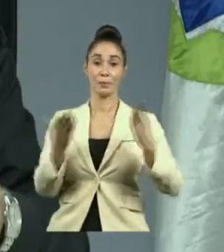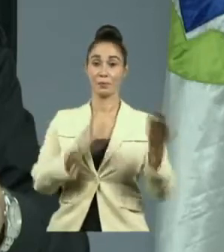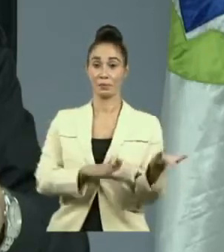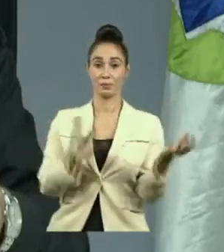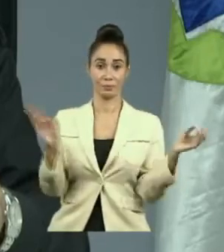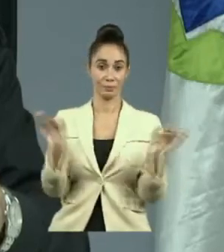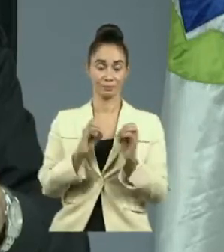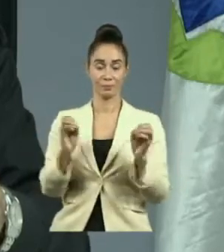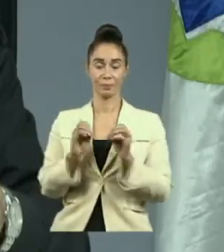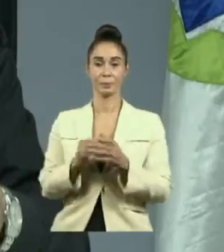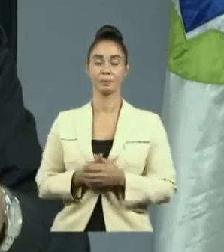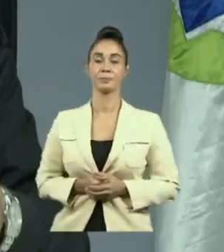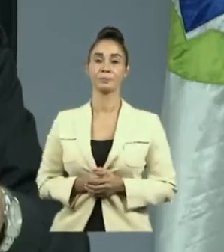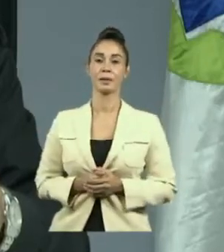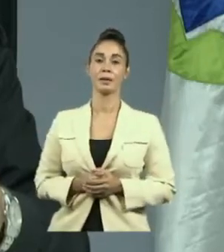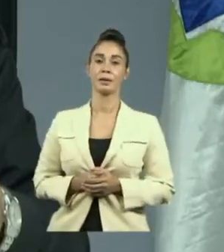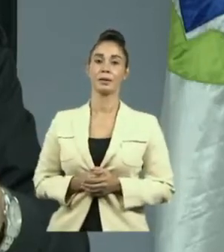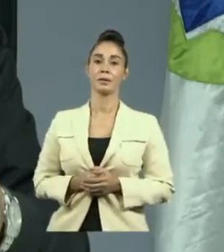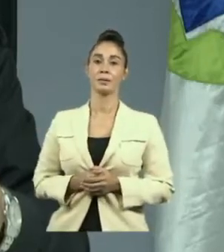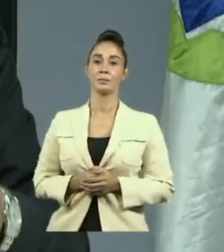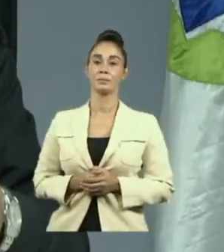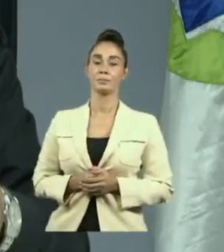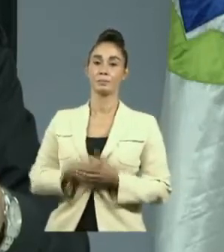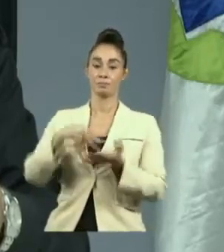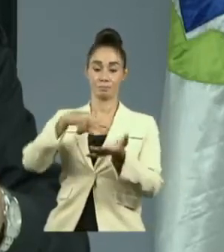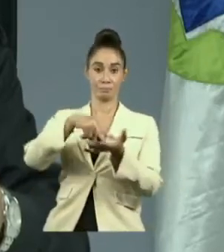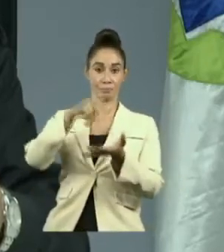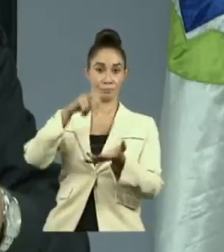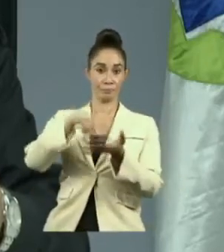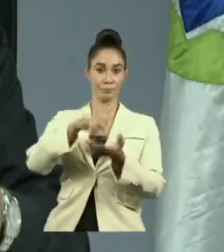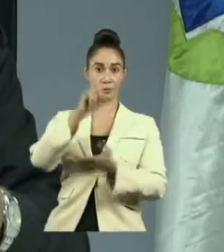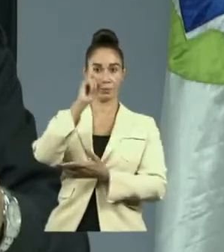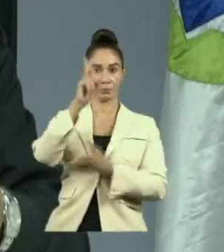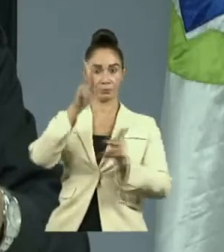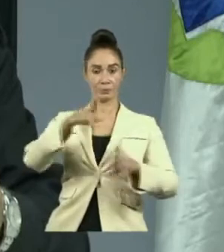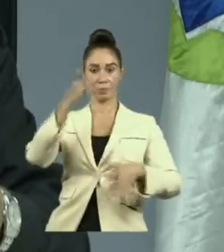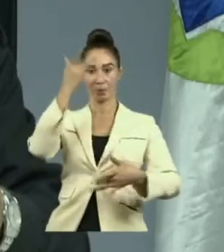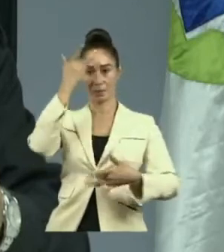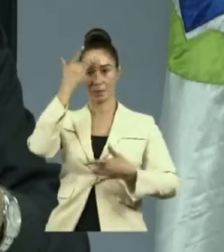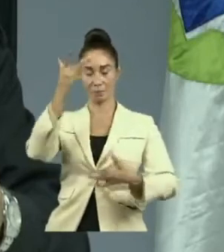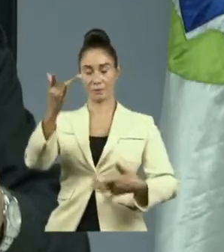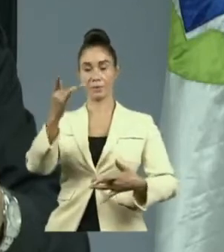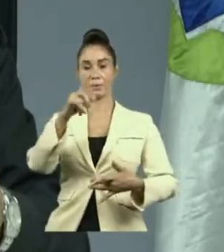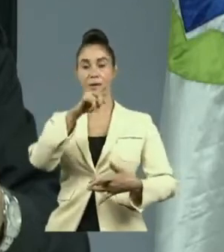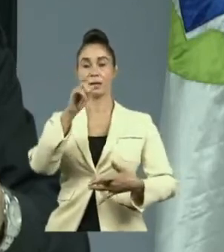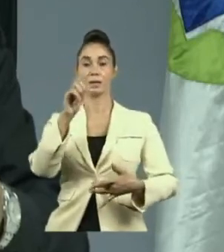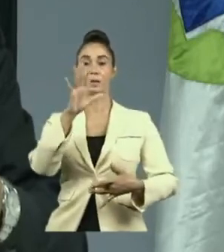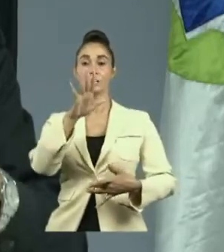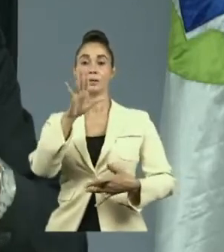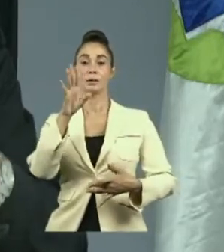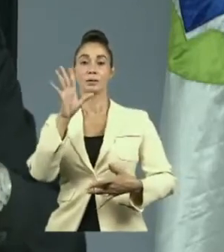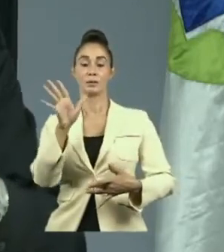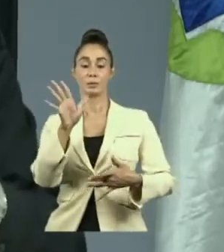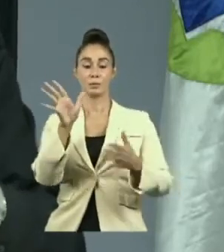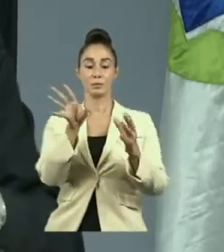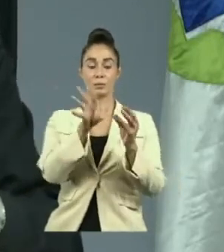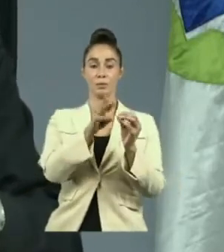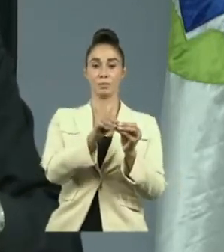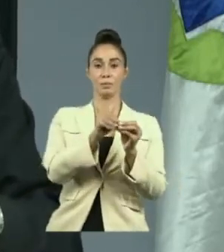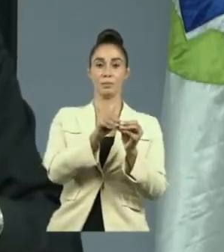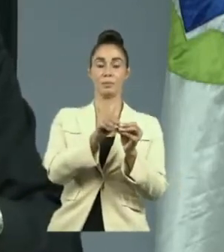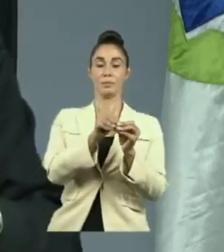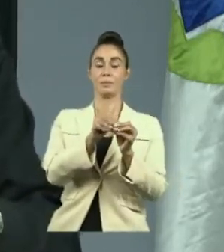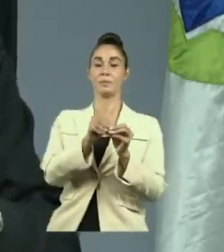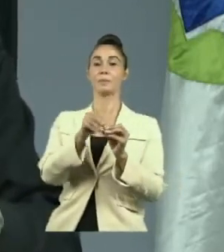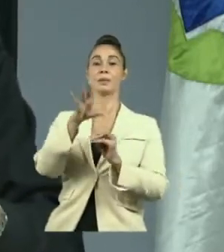fallecimiento hermanas mirabal un caso nuevo 155 acumulados